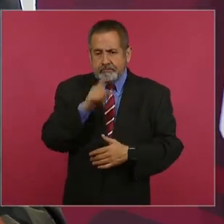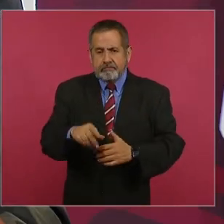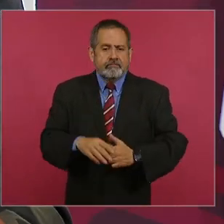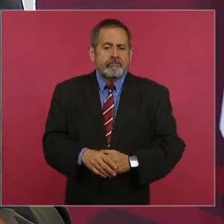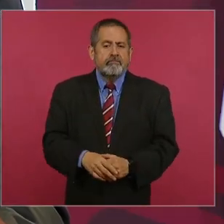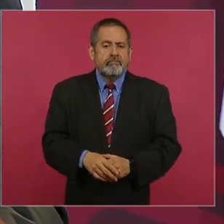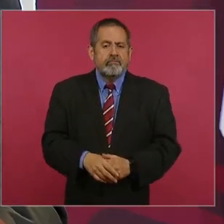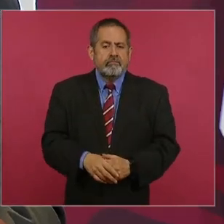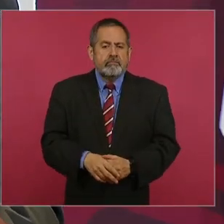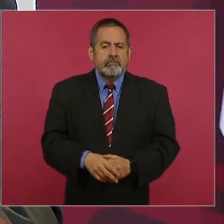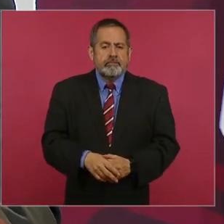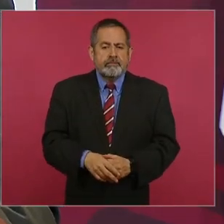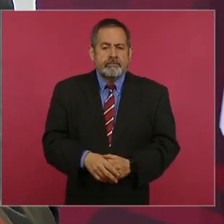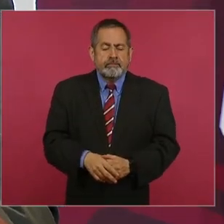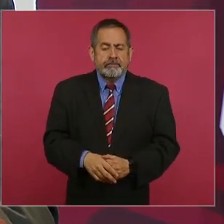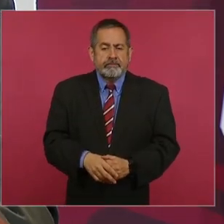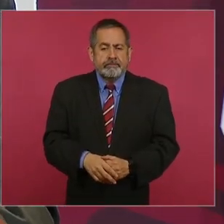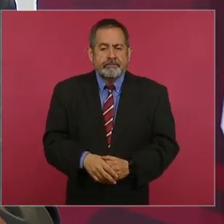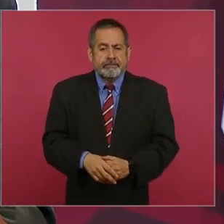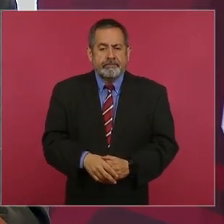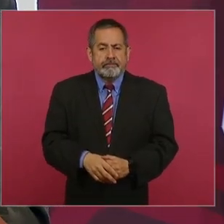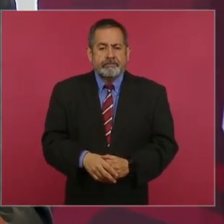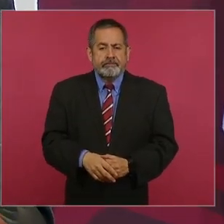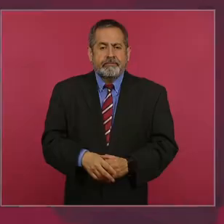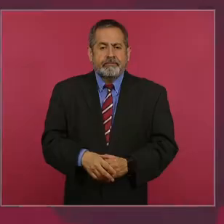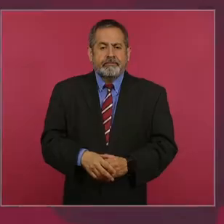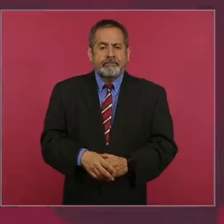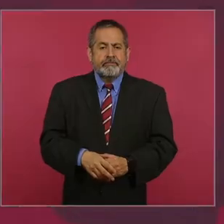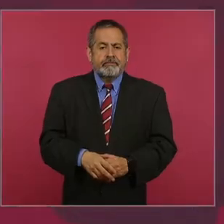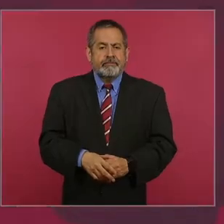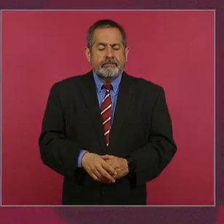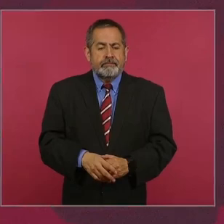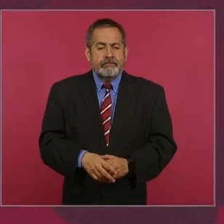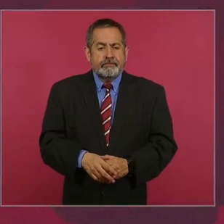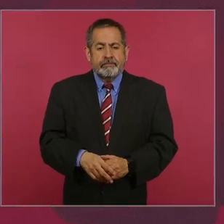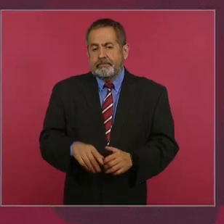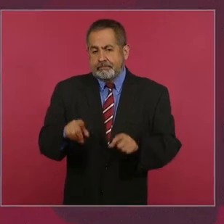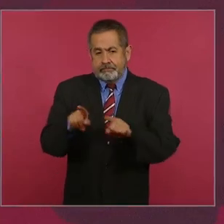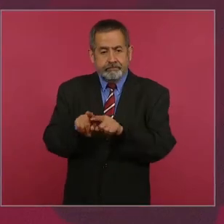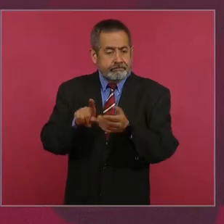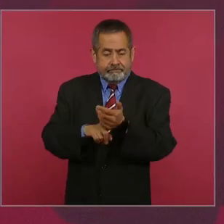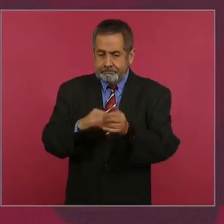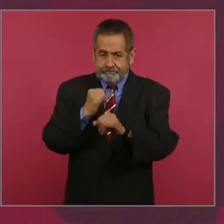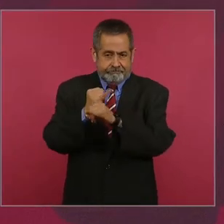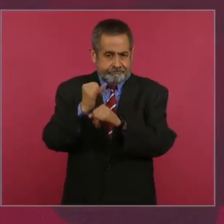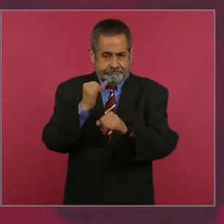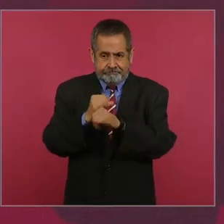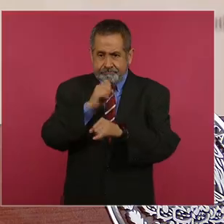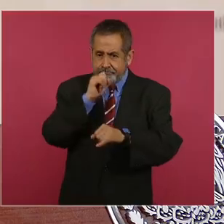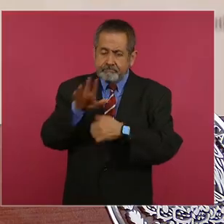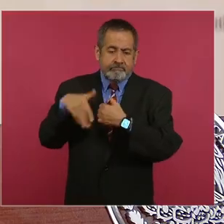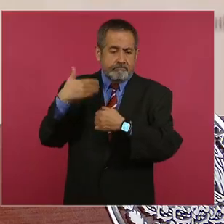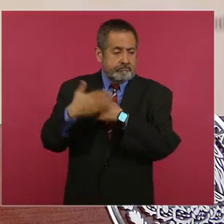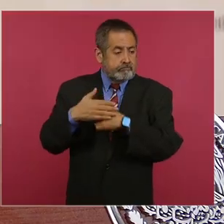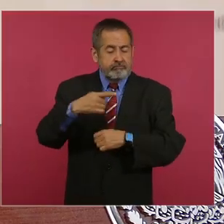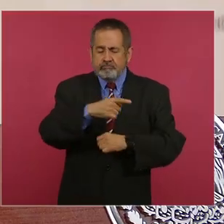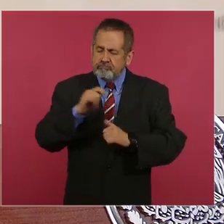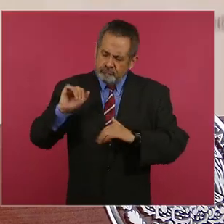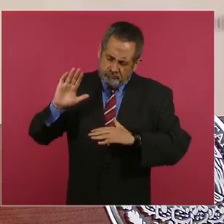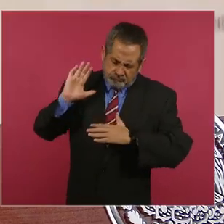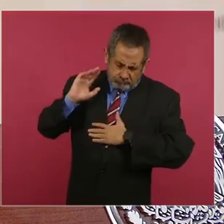el internet. Entonces, se comprometió